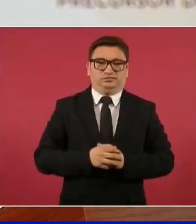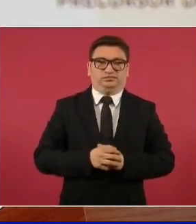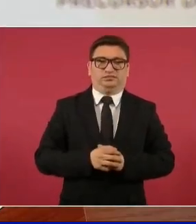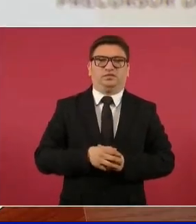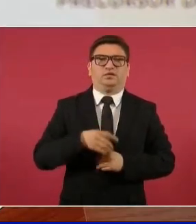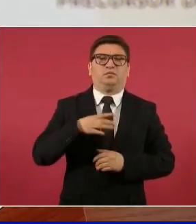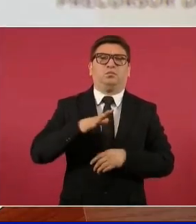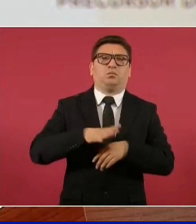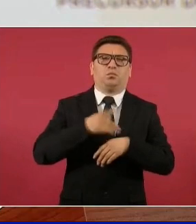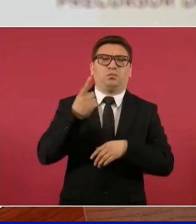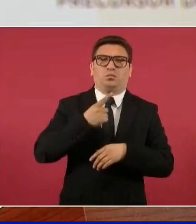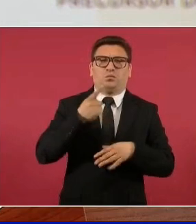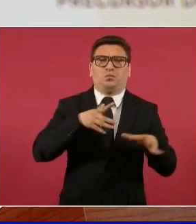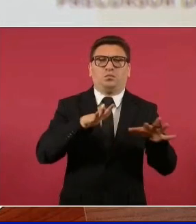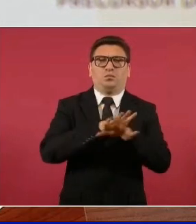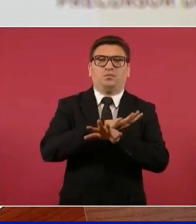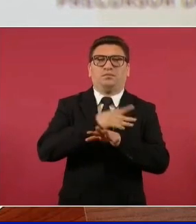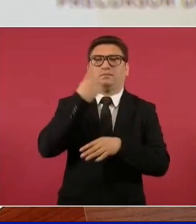de todos,